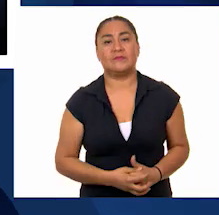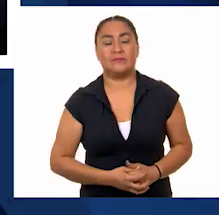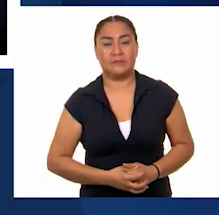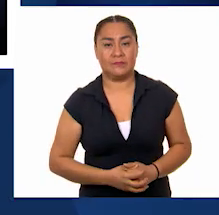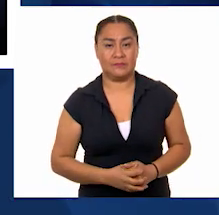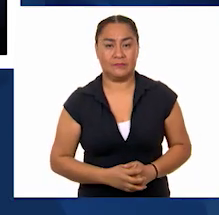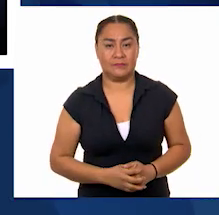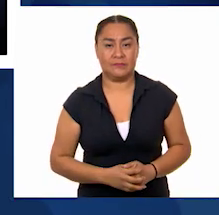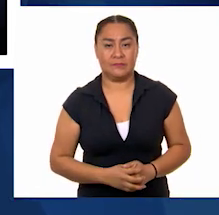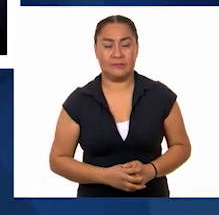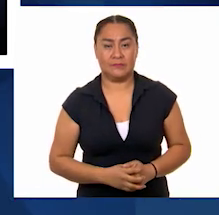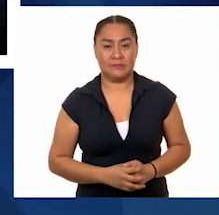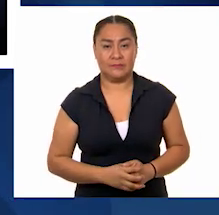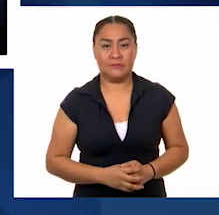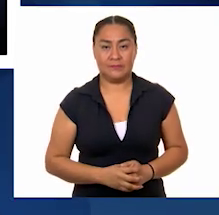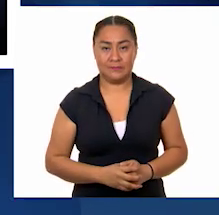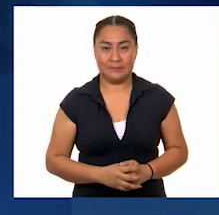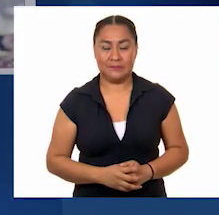¿Se animan?